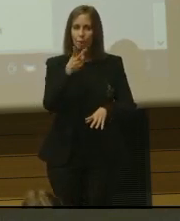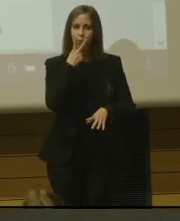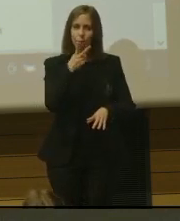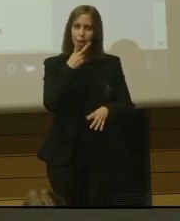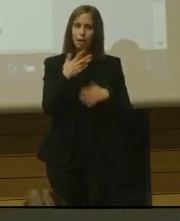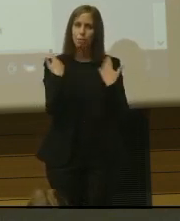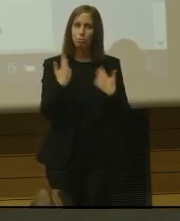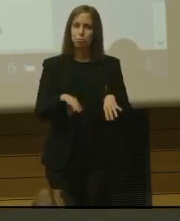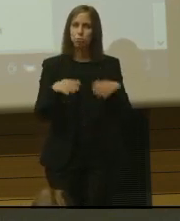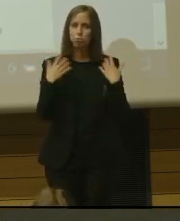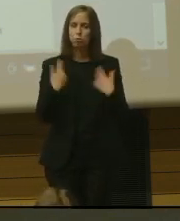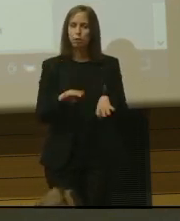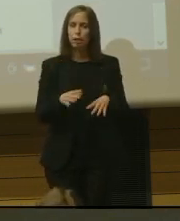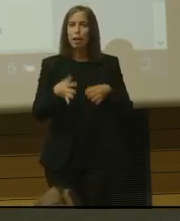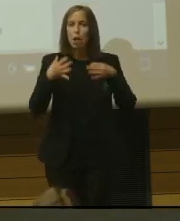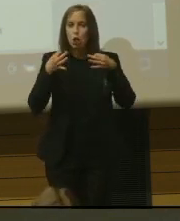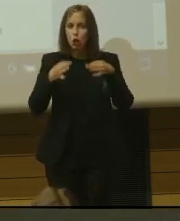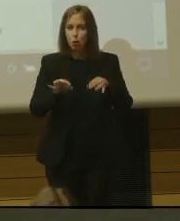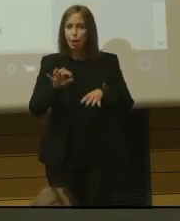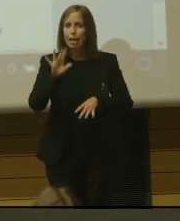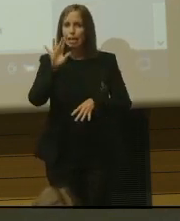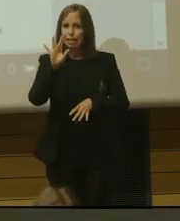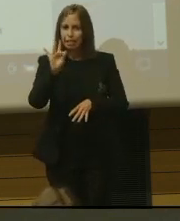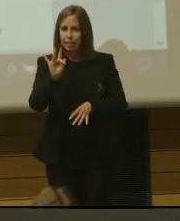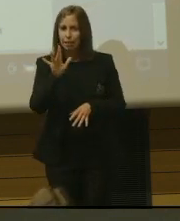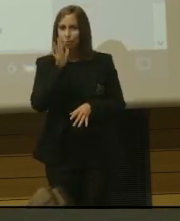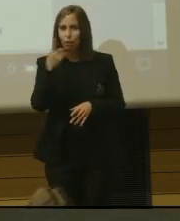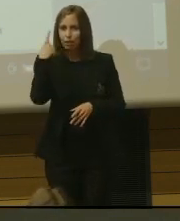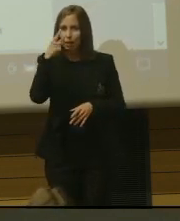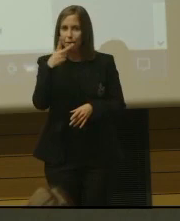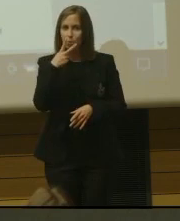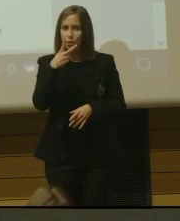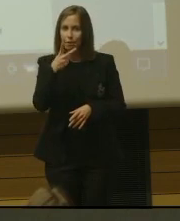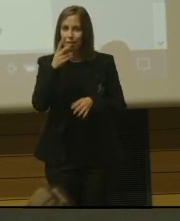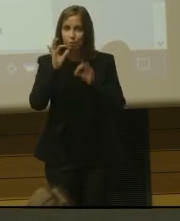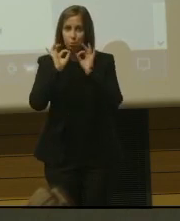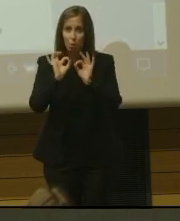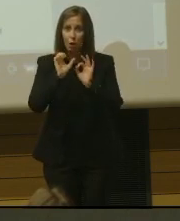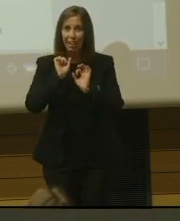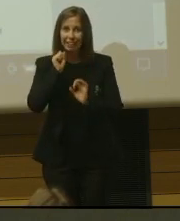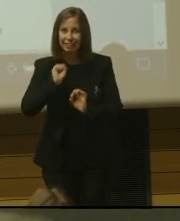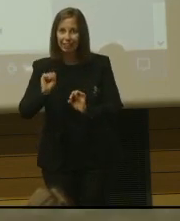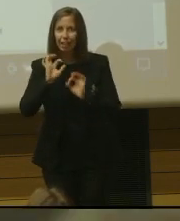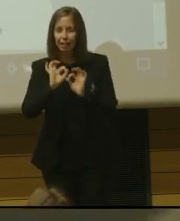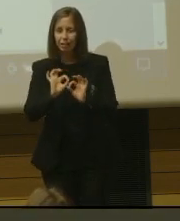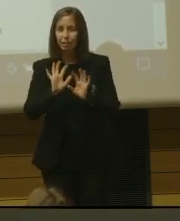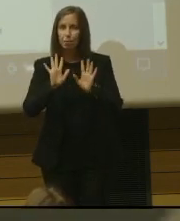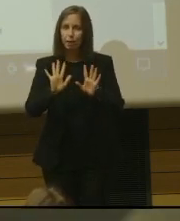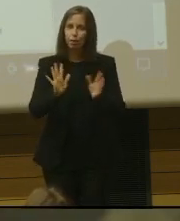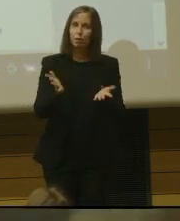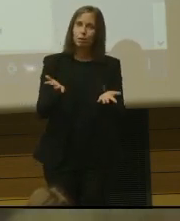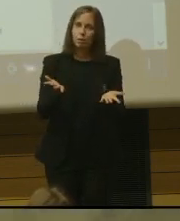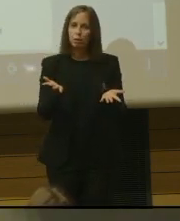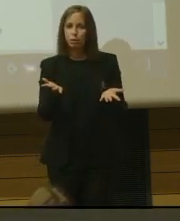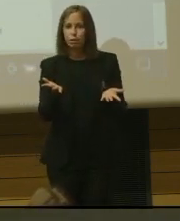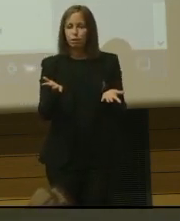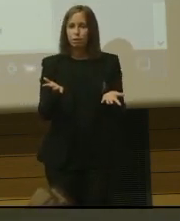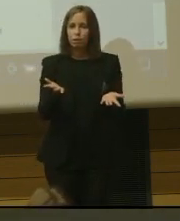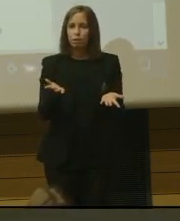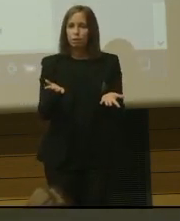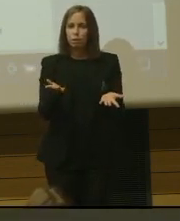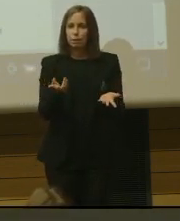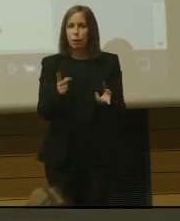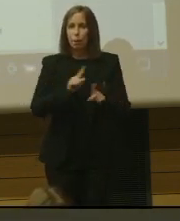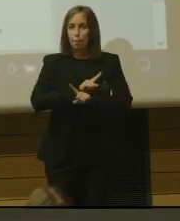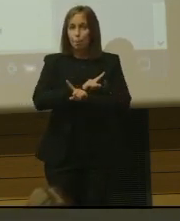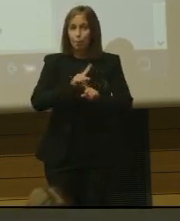bueno, ¿que es normal? Sí, porque sabemos lo que es el tabaquismo, ¿vale? Pero que, bueno, que entre que está